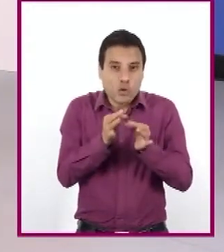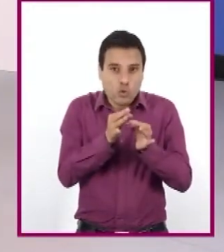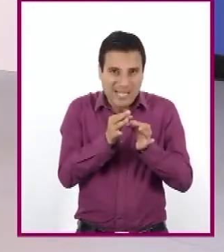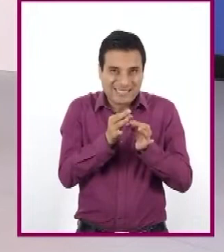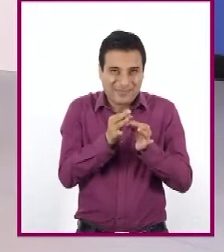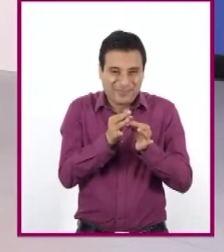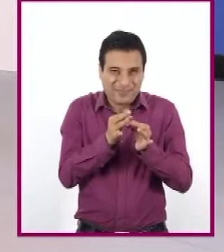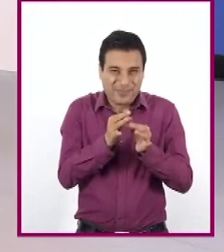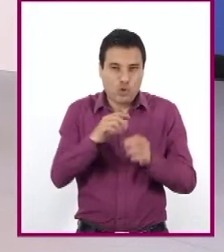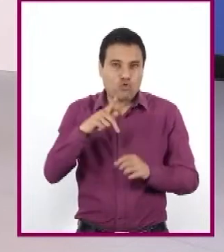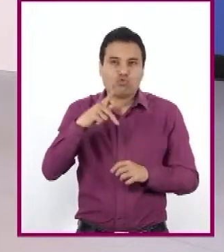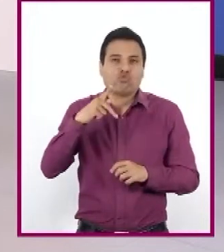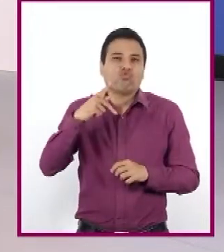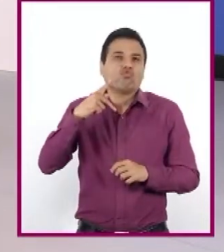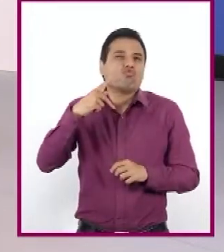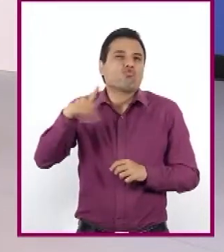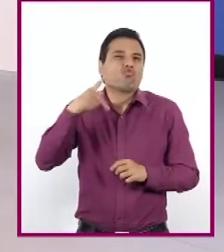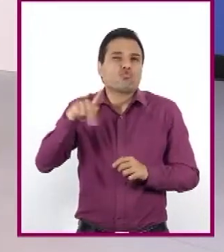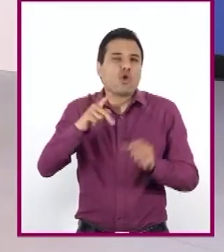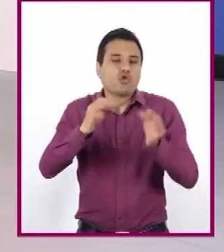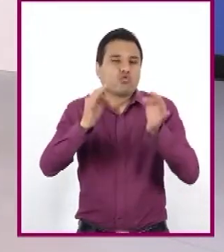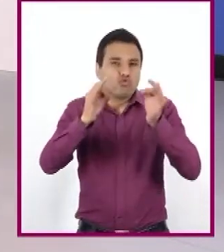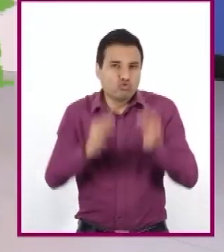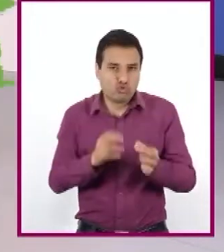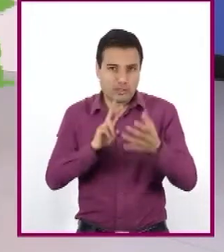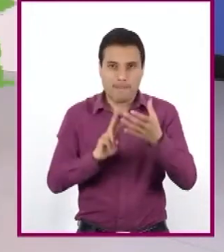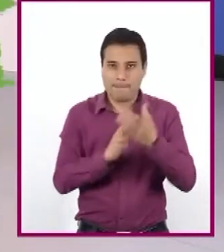una planta. Pongan mucha atención.